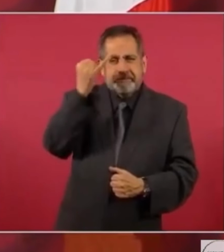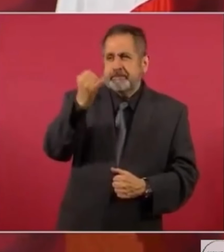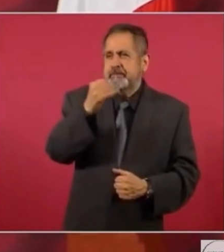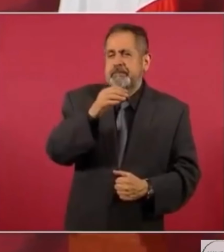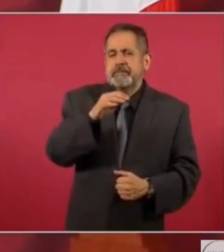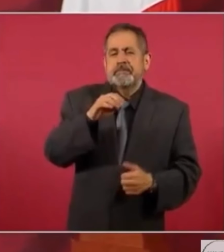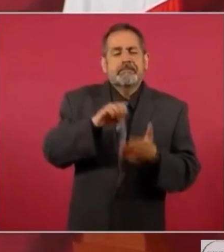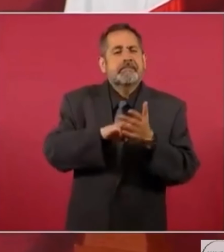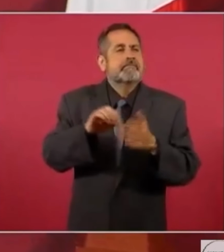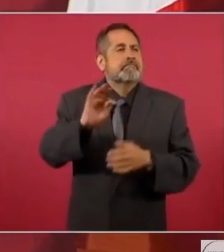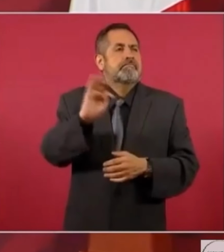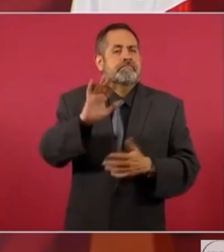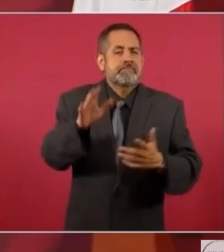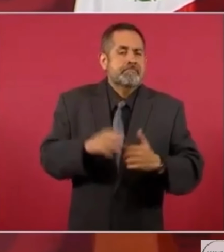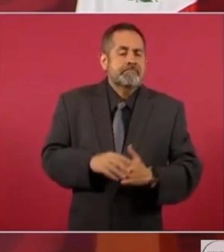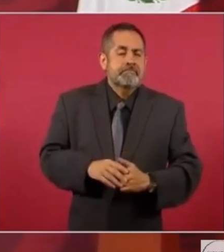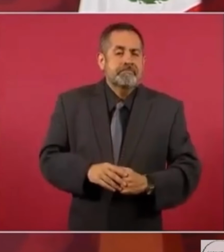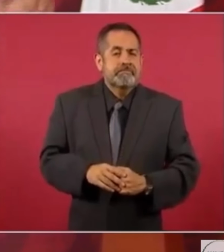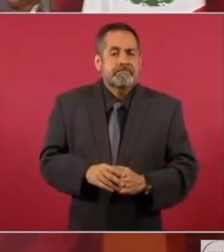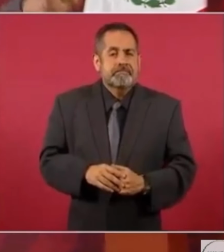dice que